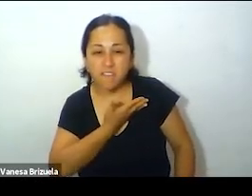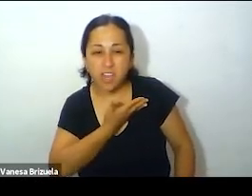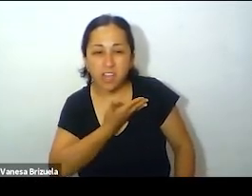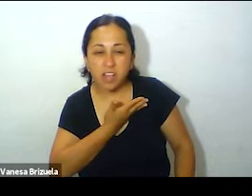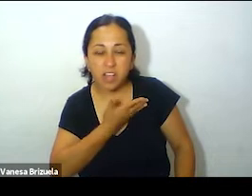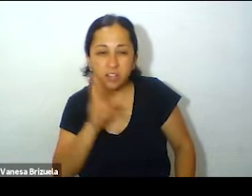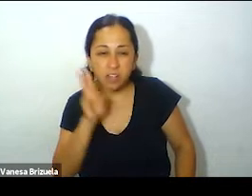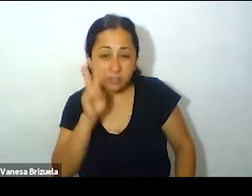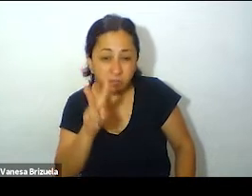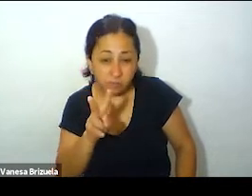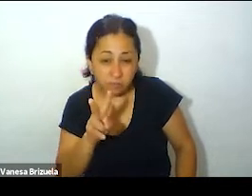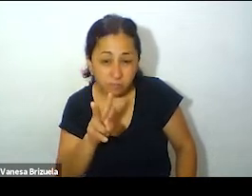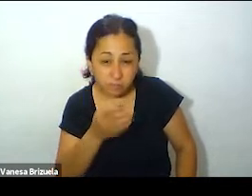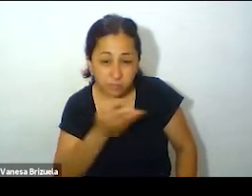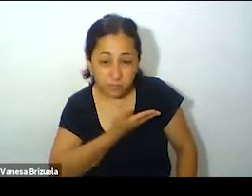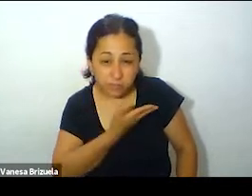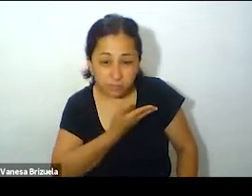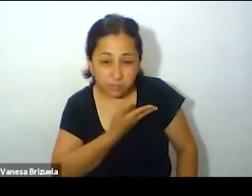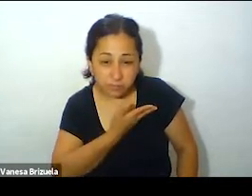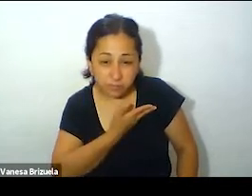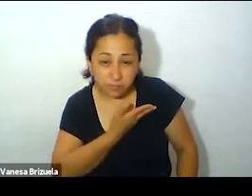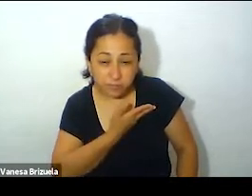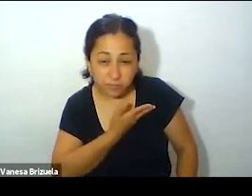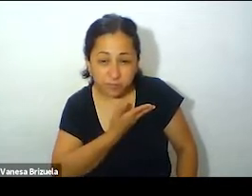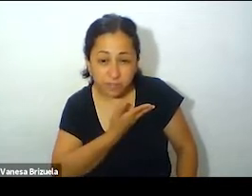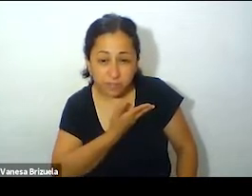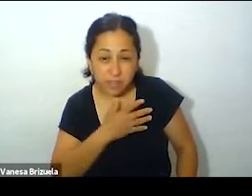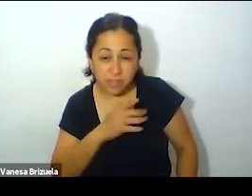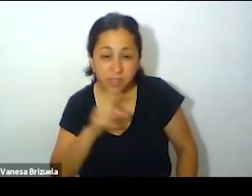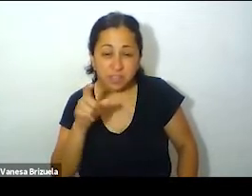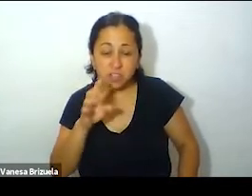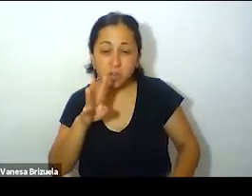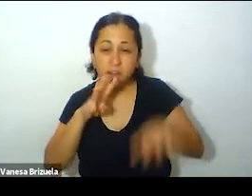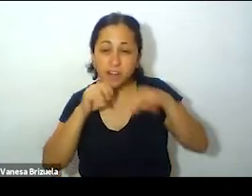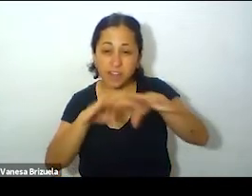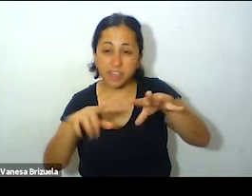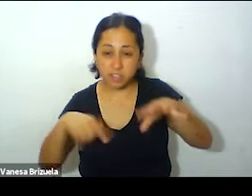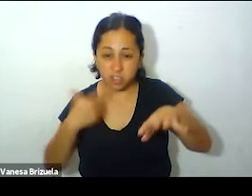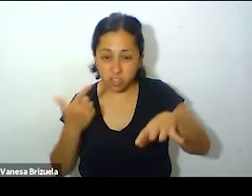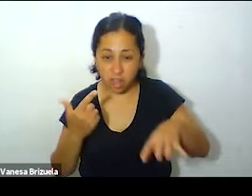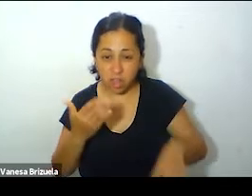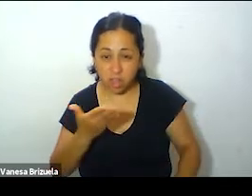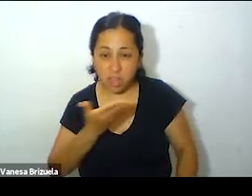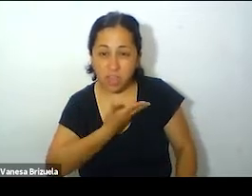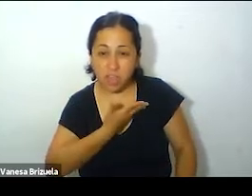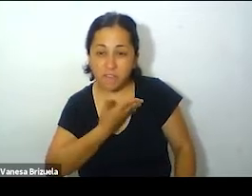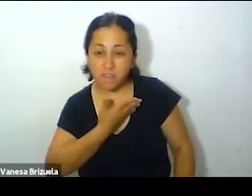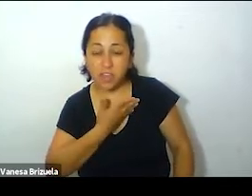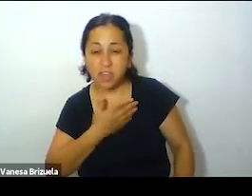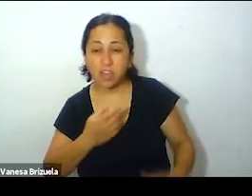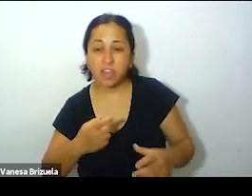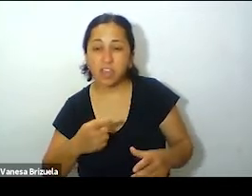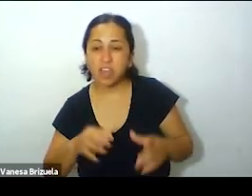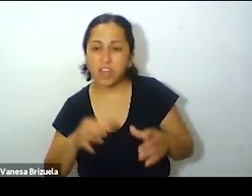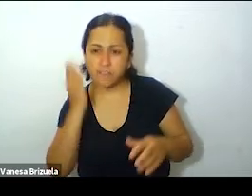está un poco transparente de fondo. Es un diseño que habla sobre redes sociales y aparece la F